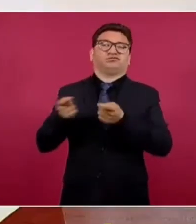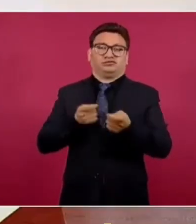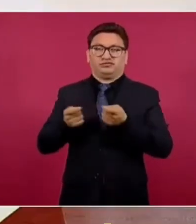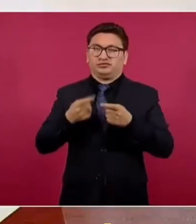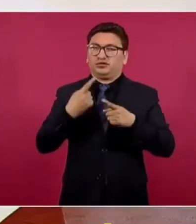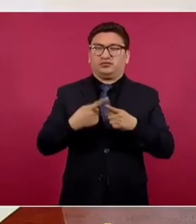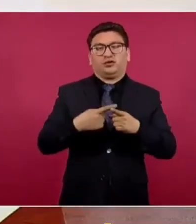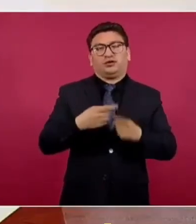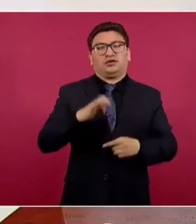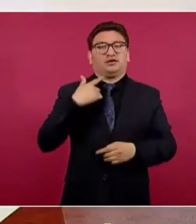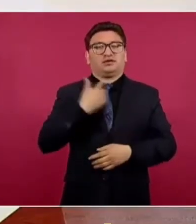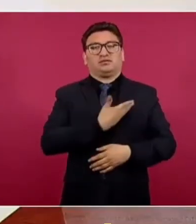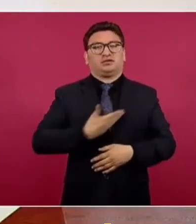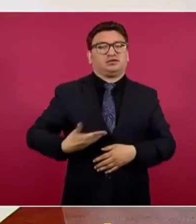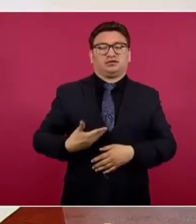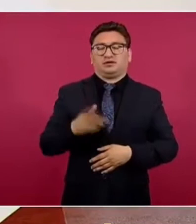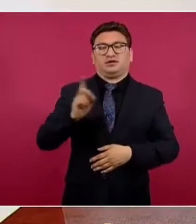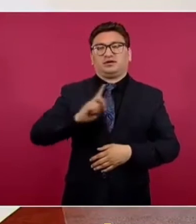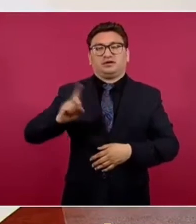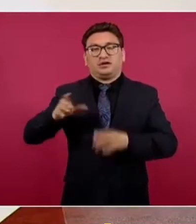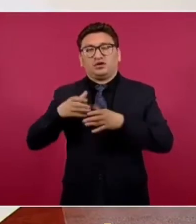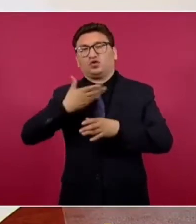por el conservadurismo, por la derecha.